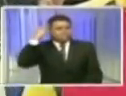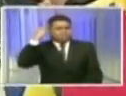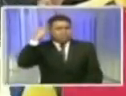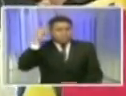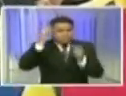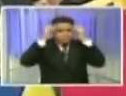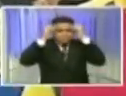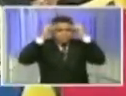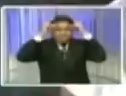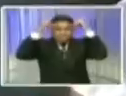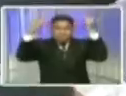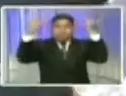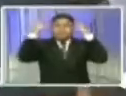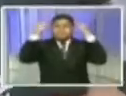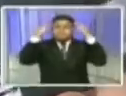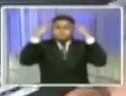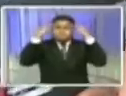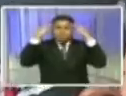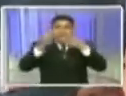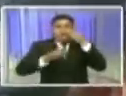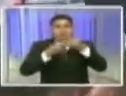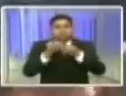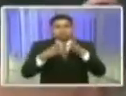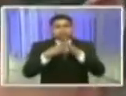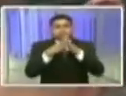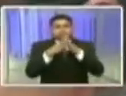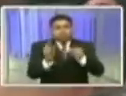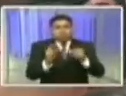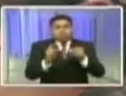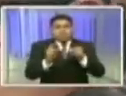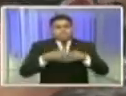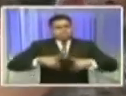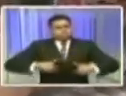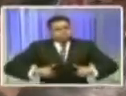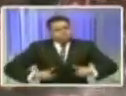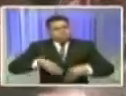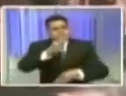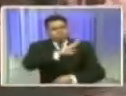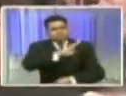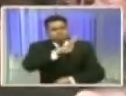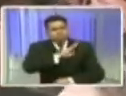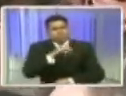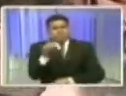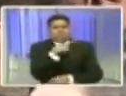tomemos decisiones por voluntad propia, que nadie nos manipule.